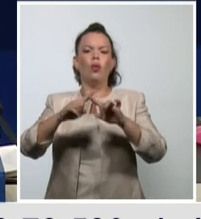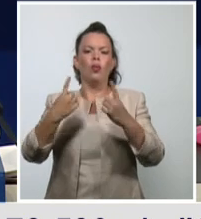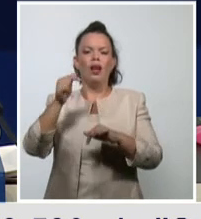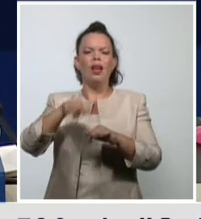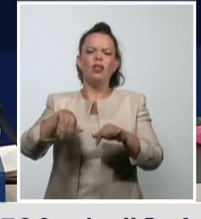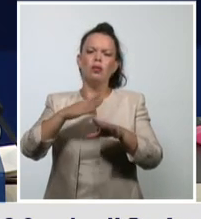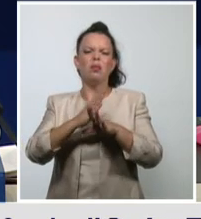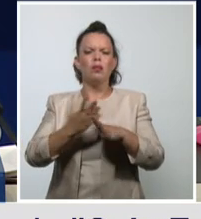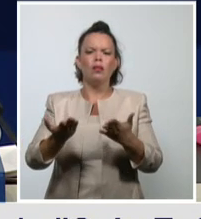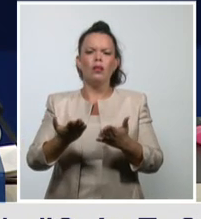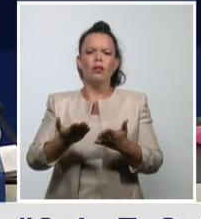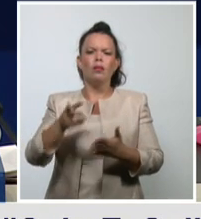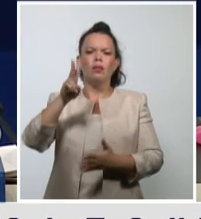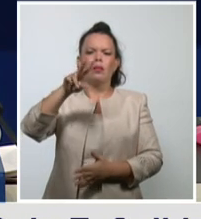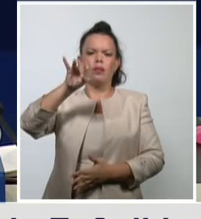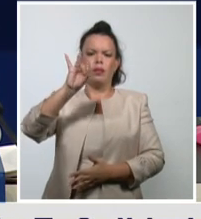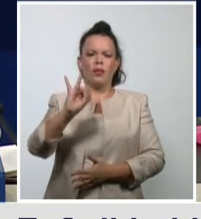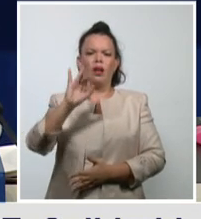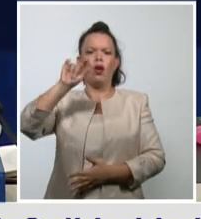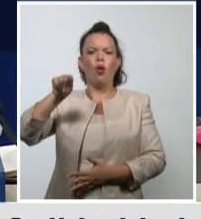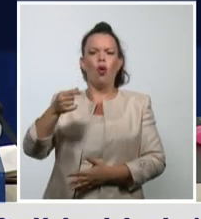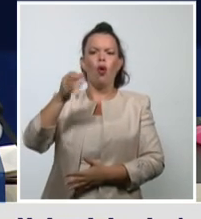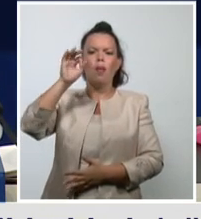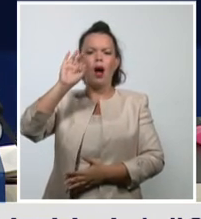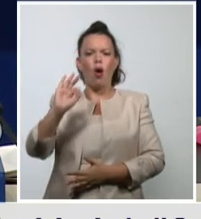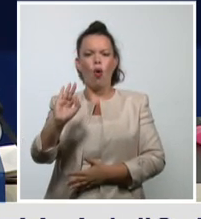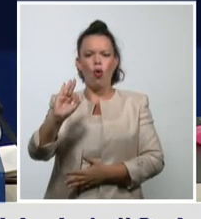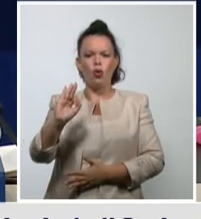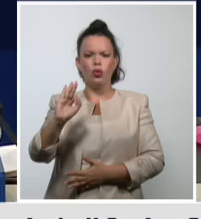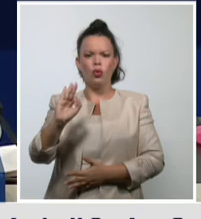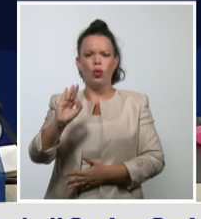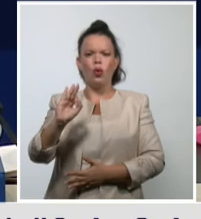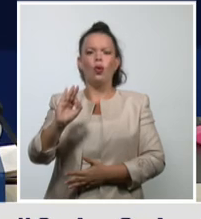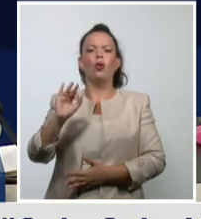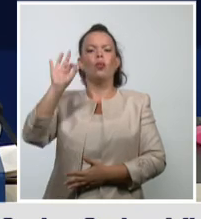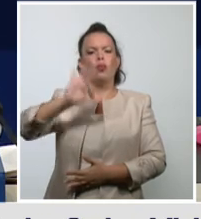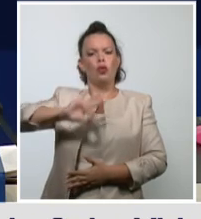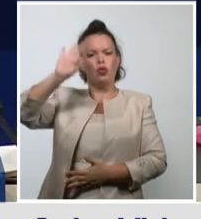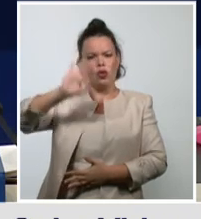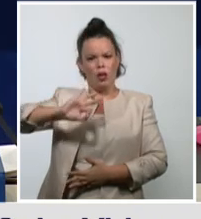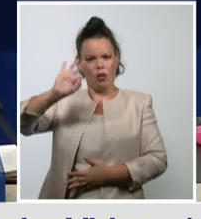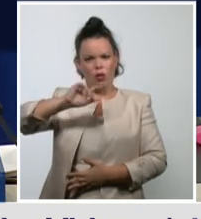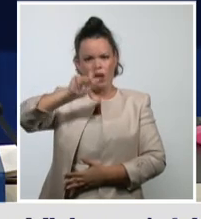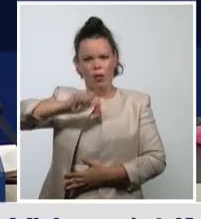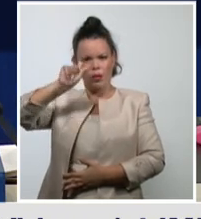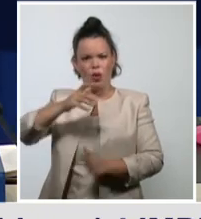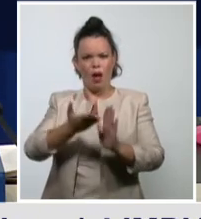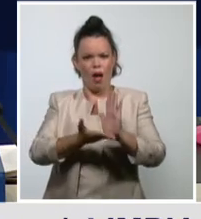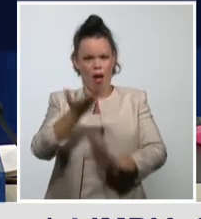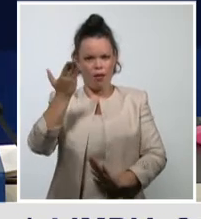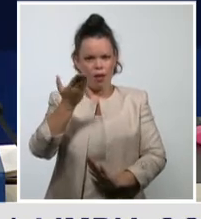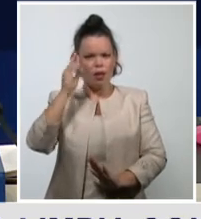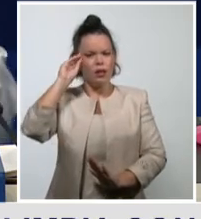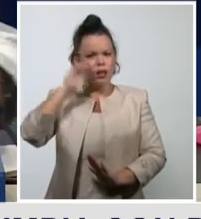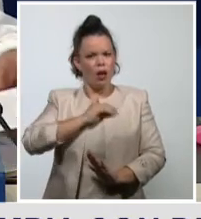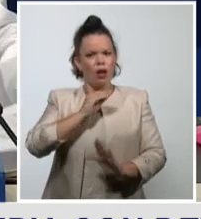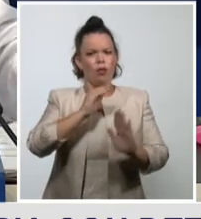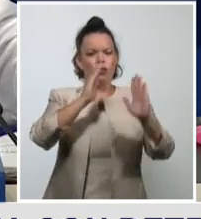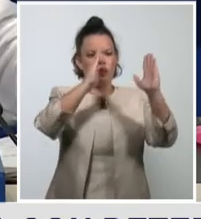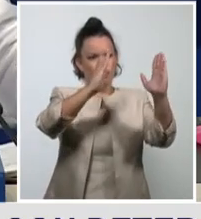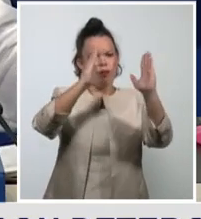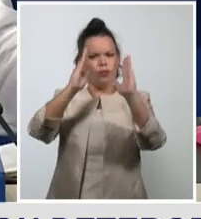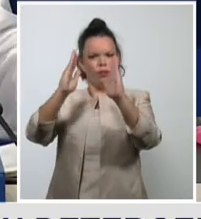37,8% de los pacientes diagnosticados ya están dados de alta. Por provincia, que sabemos que es